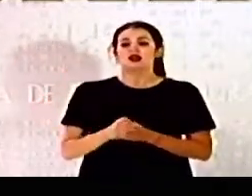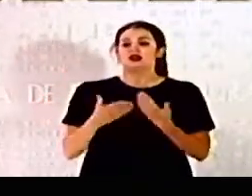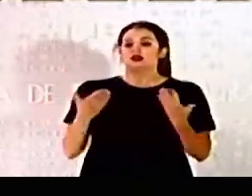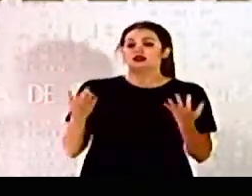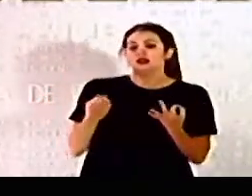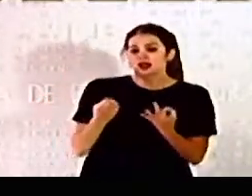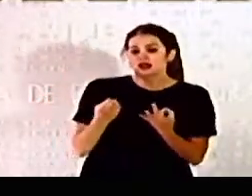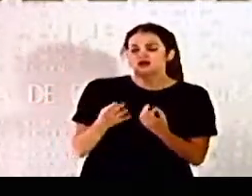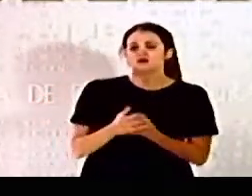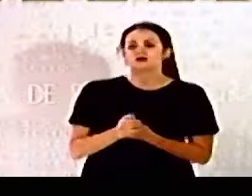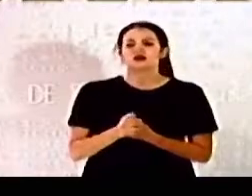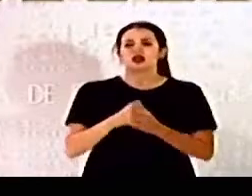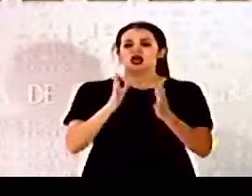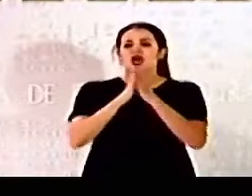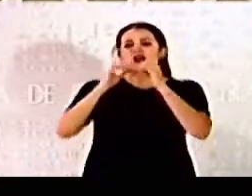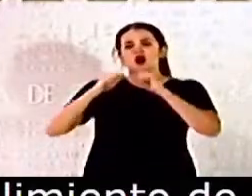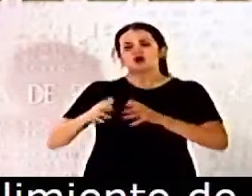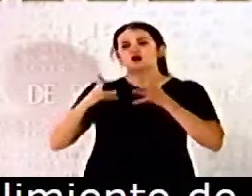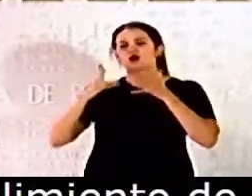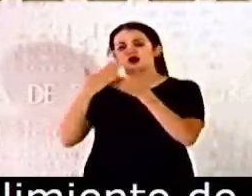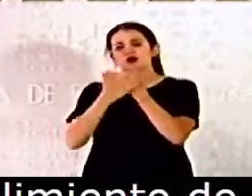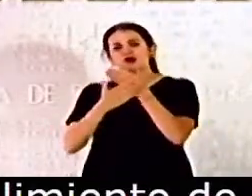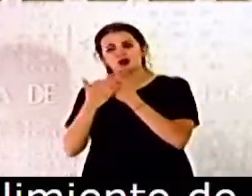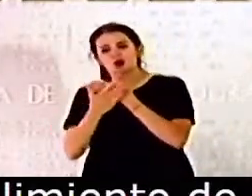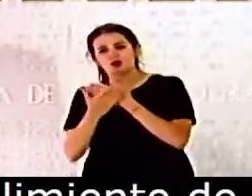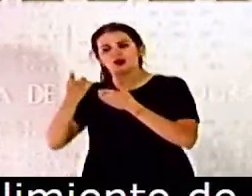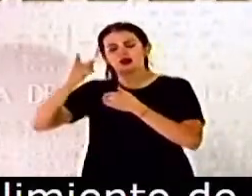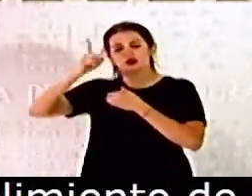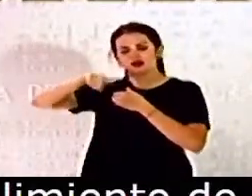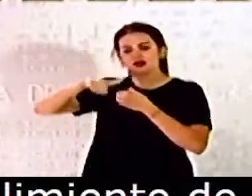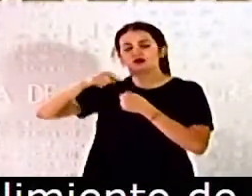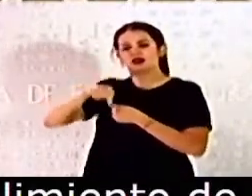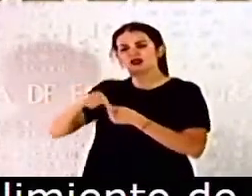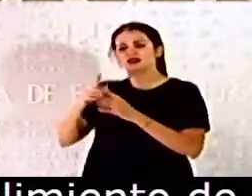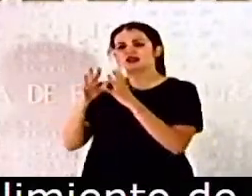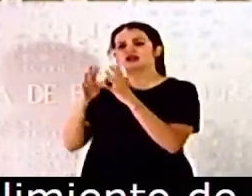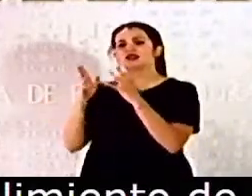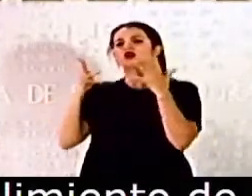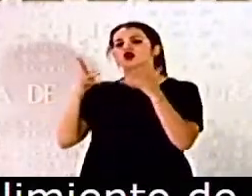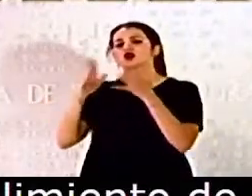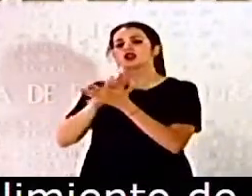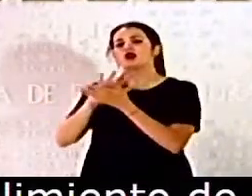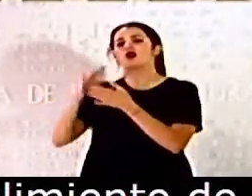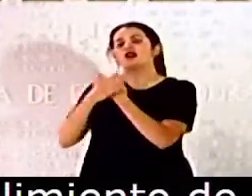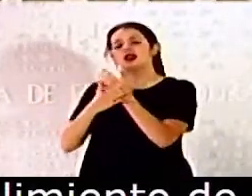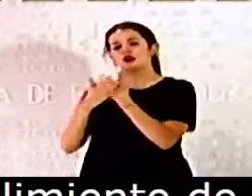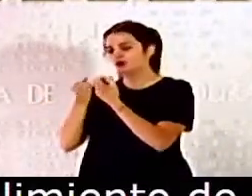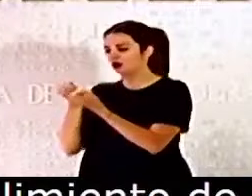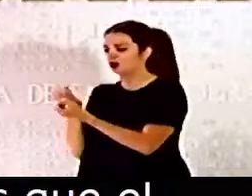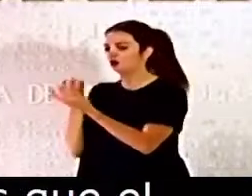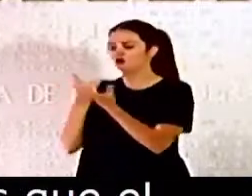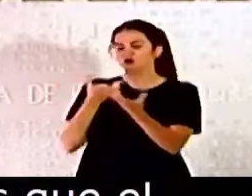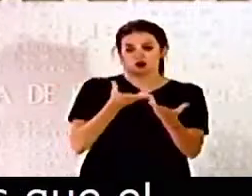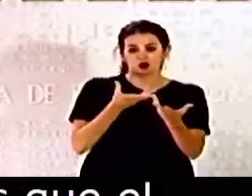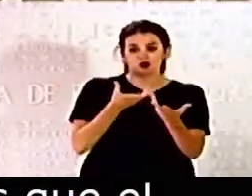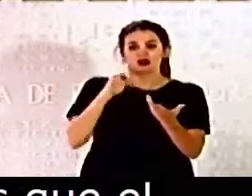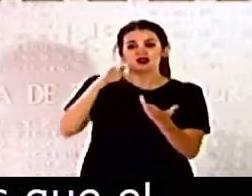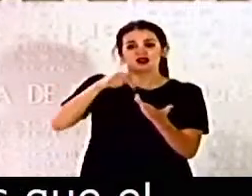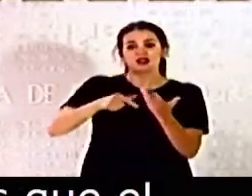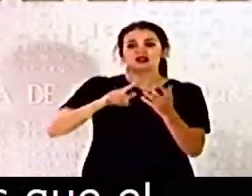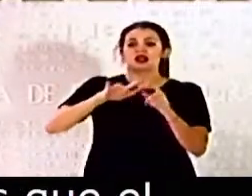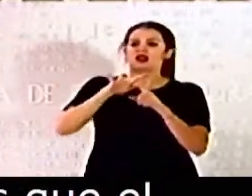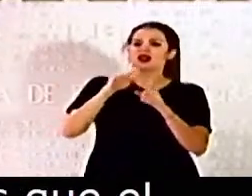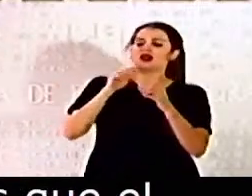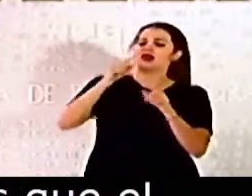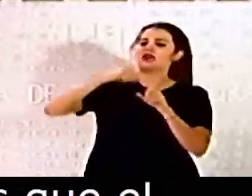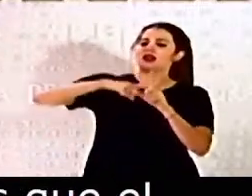que el acuerdo de Consejo de Gobierno y la resolución que publica ese acuerdo de Consejo de Gobierno es que, de mantenerse las condiciones de nivel de